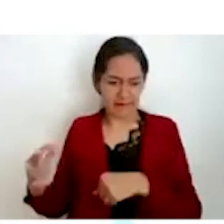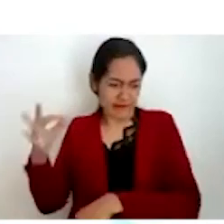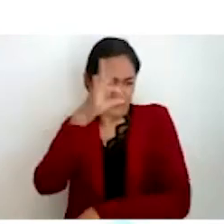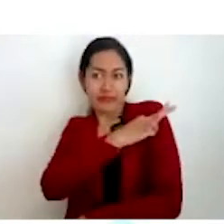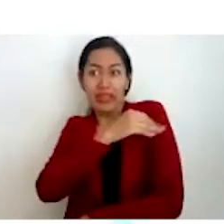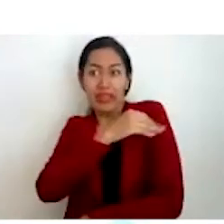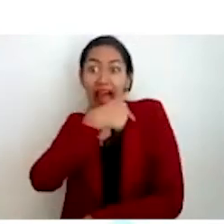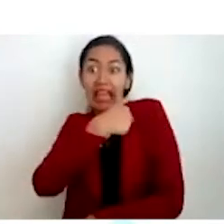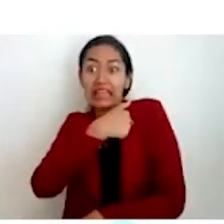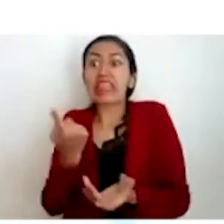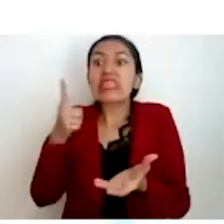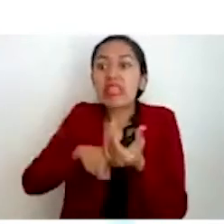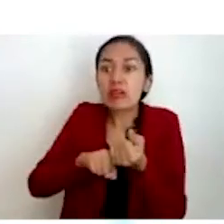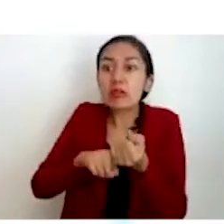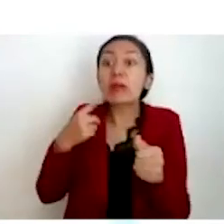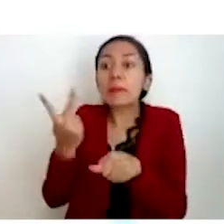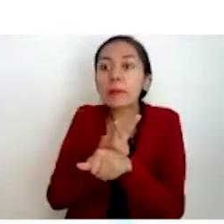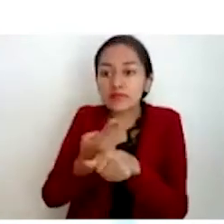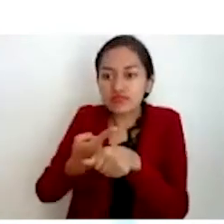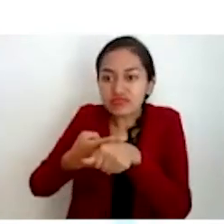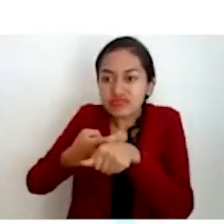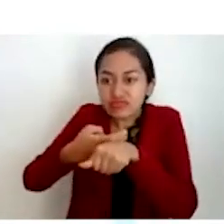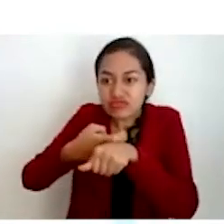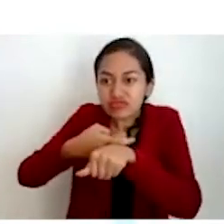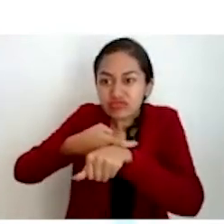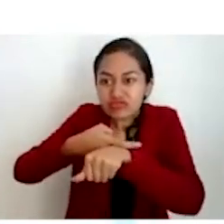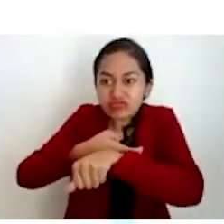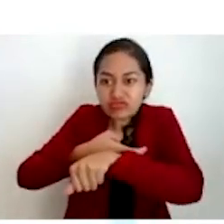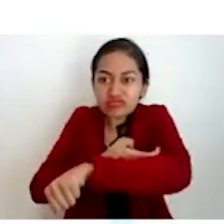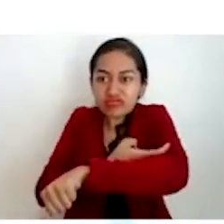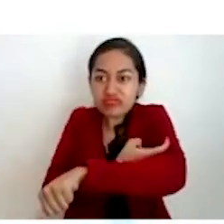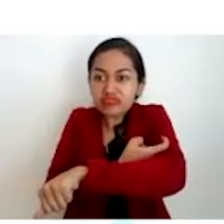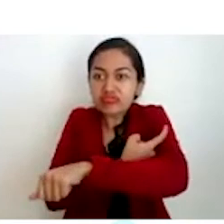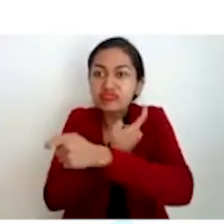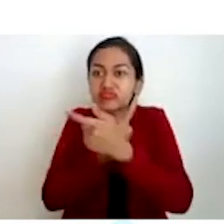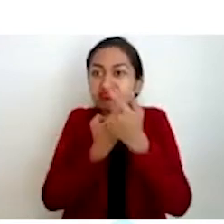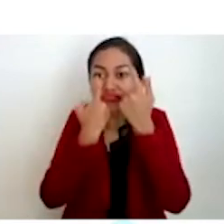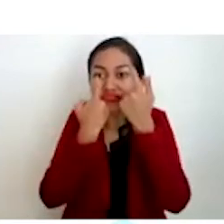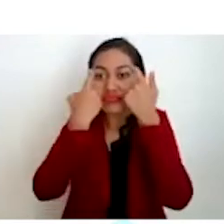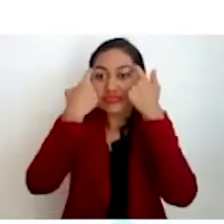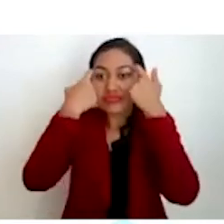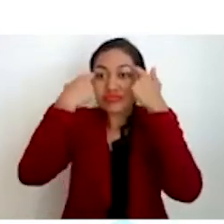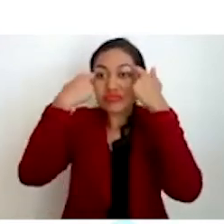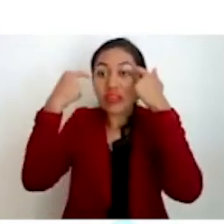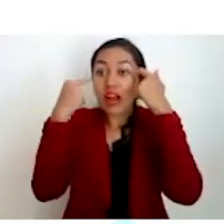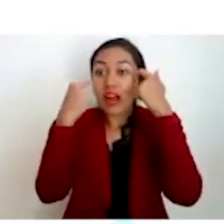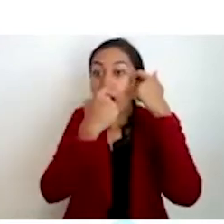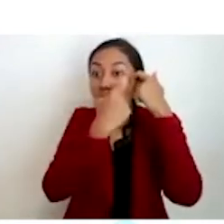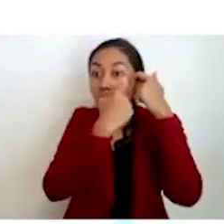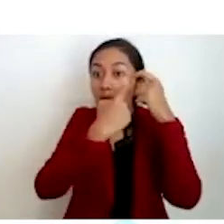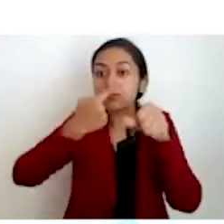que se desplazan a la piel y a los ojos provocando la ceguera. En la película se observa una